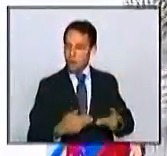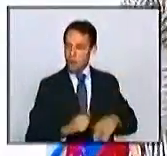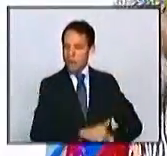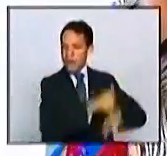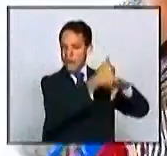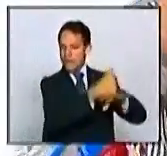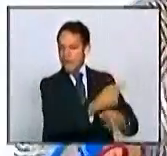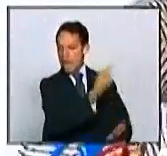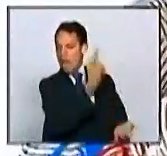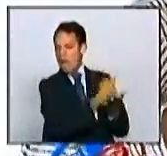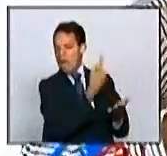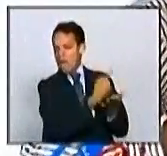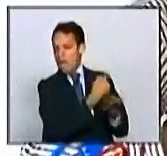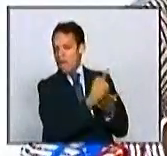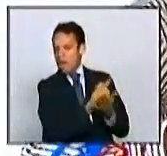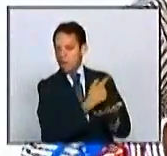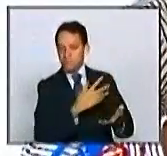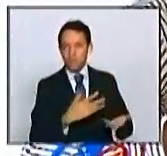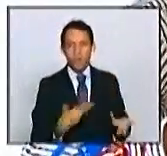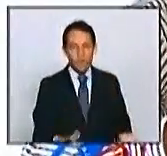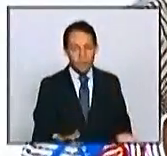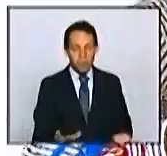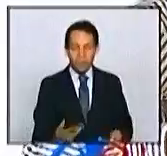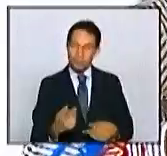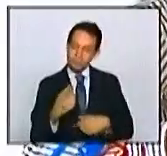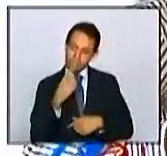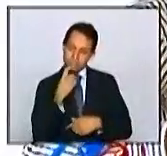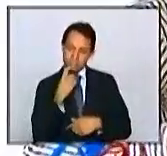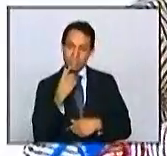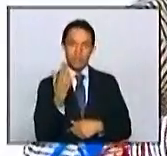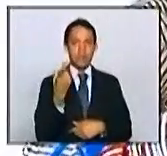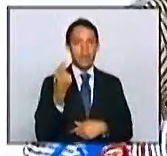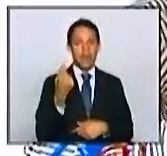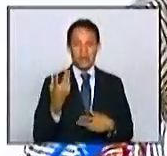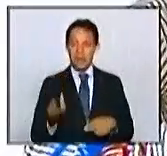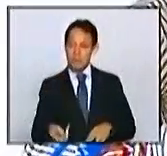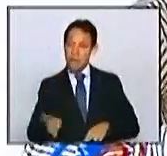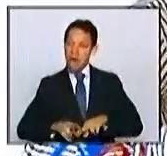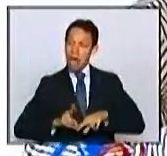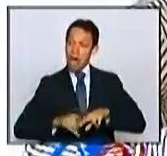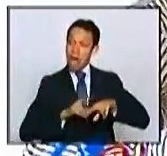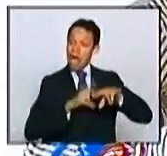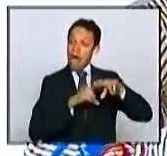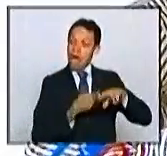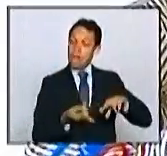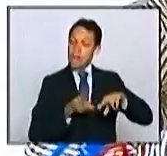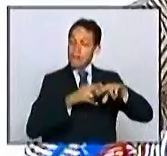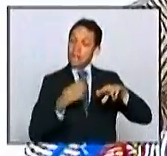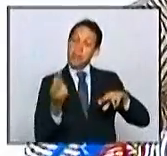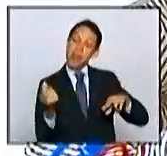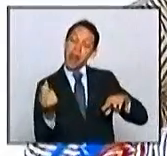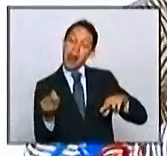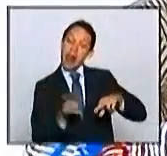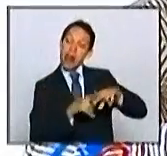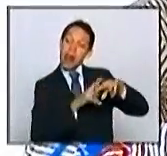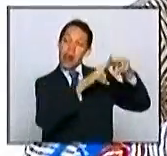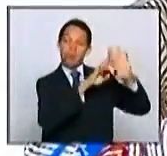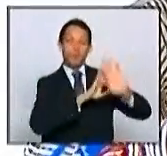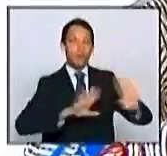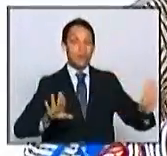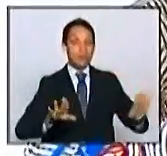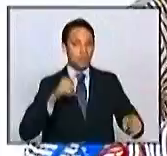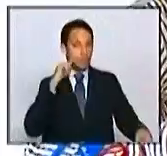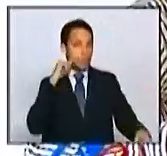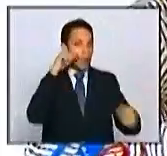de productividad, porque hoy desafortunadamente todo se volvió económico. Hoy todo lo medimos en factores de productividad y